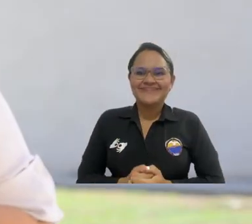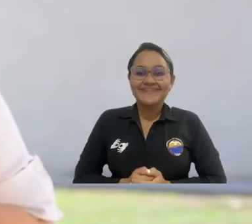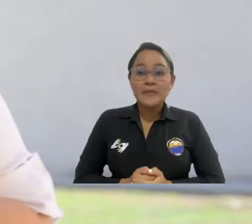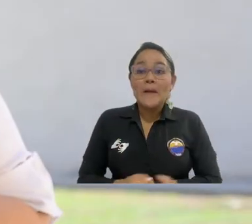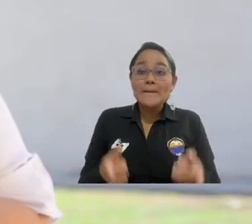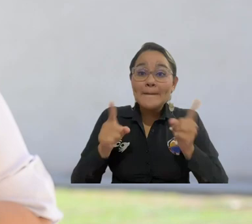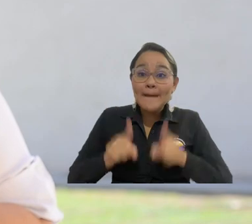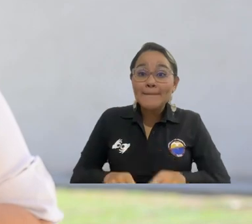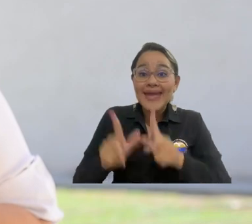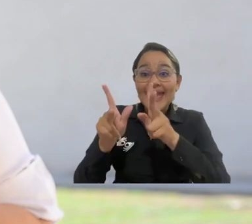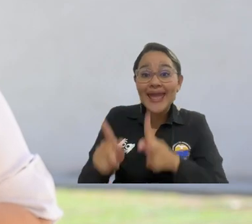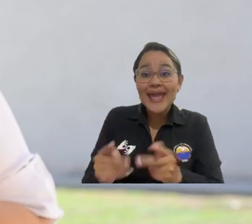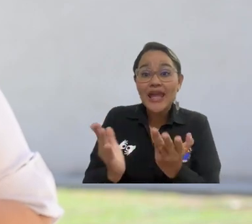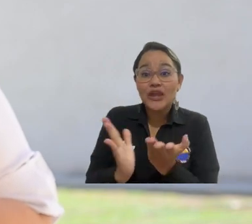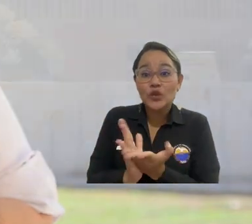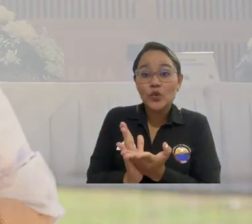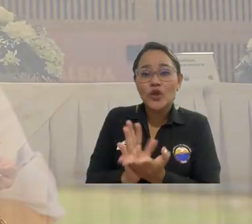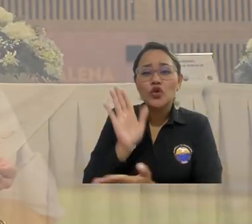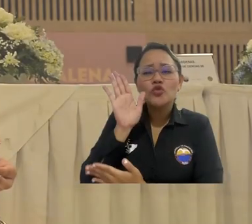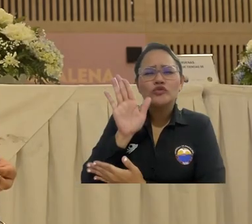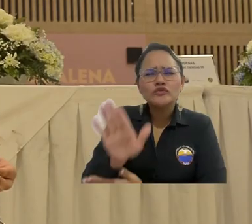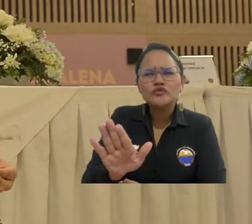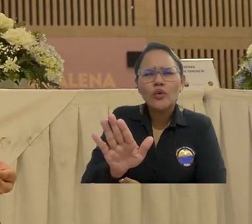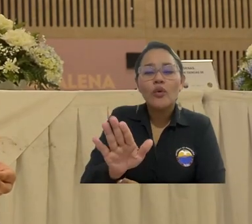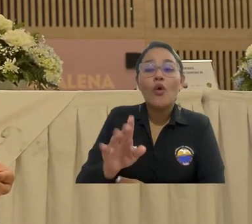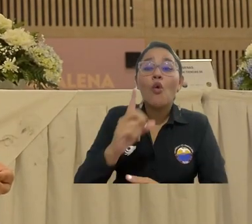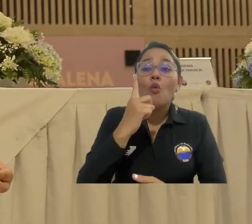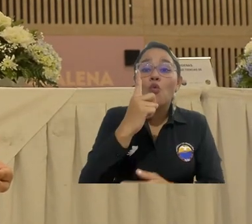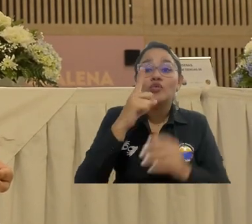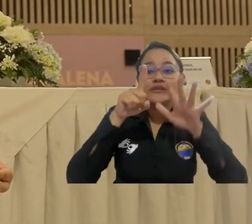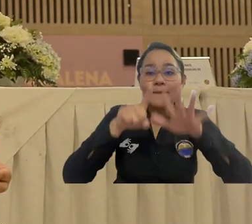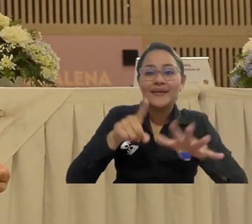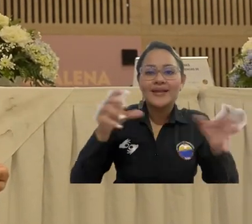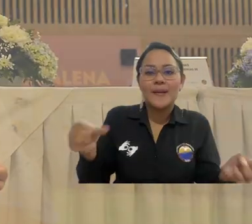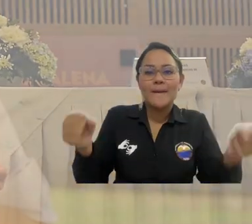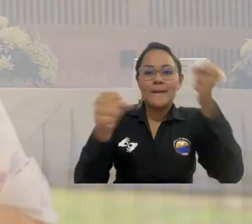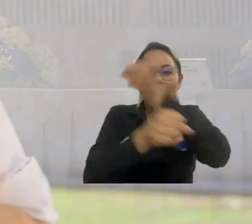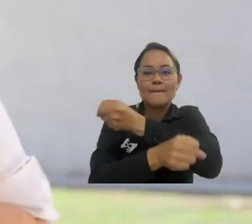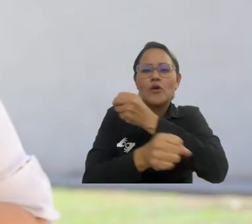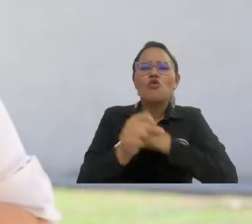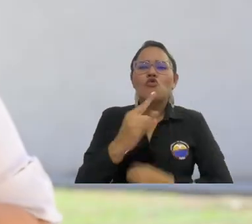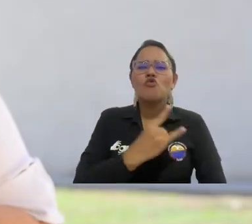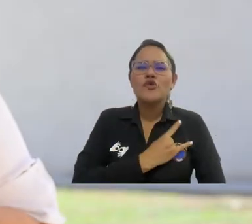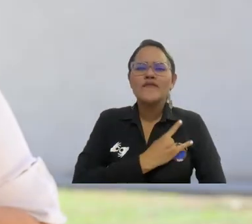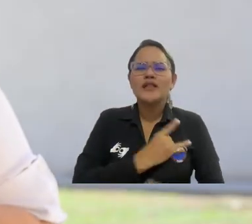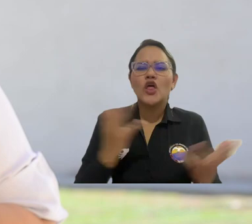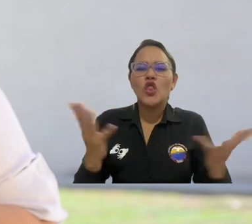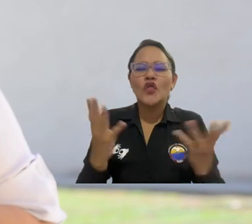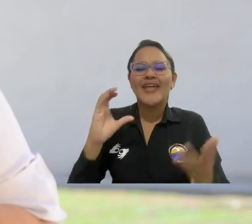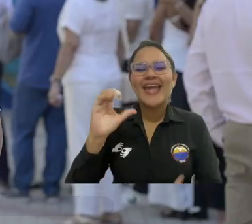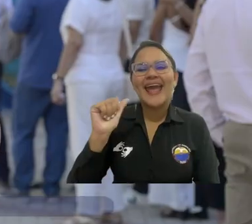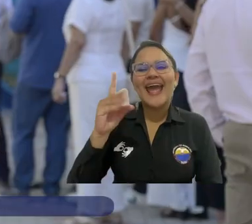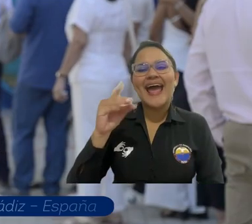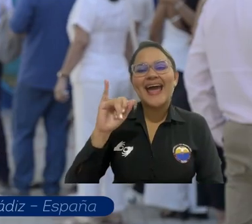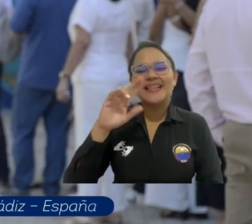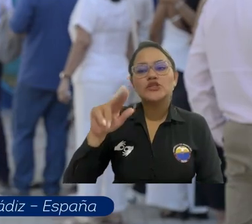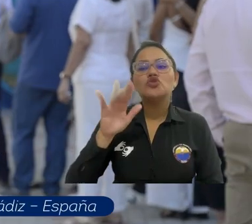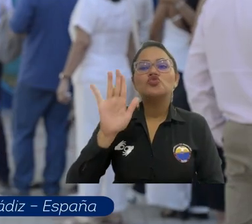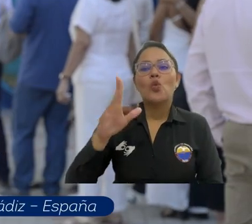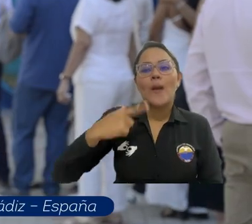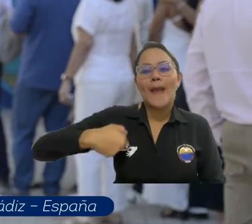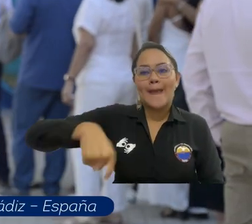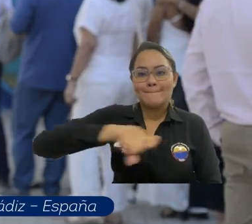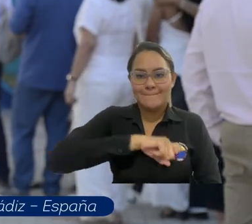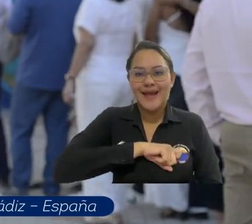Además de eso, también tenemos una estudiante que realizó un semestre de intercambio en la Universidad de Cádiz, en España. Fue por medio de